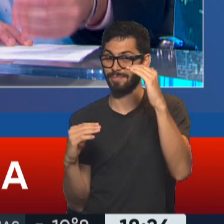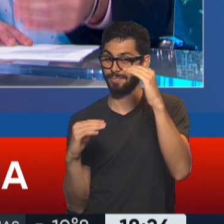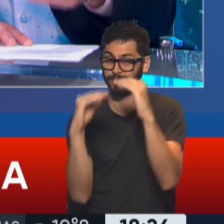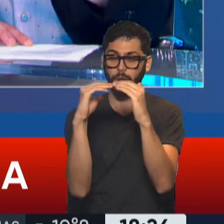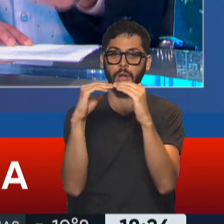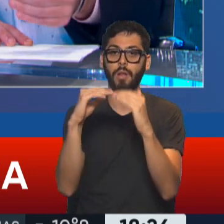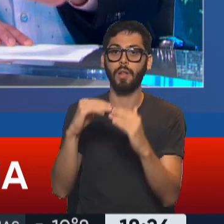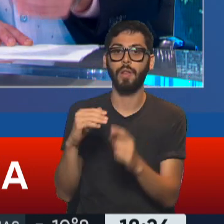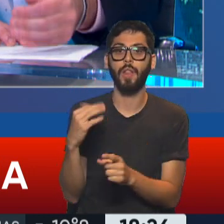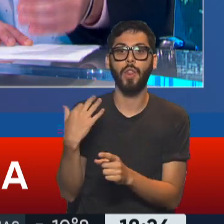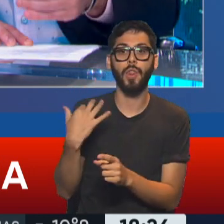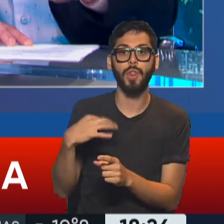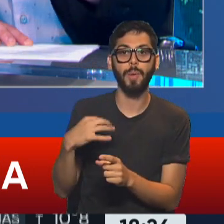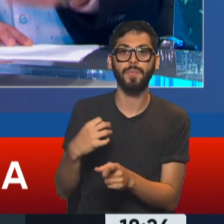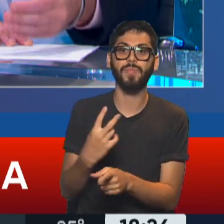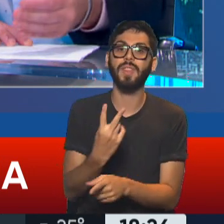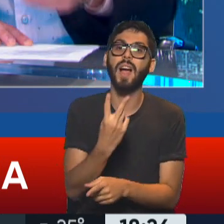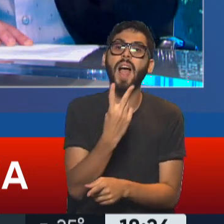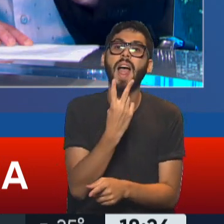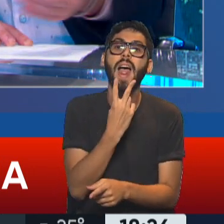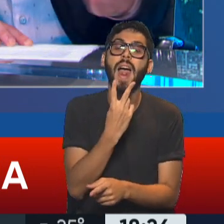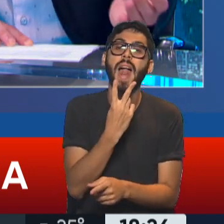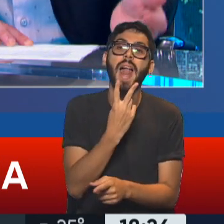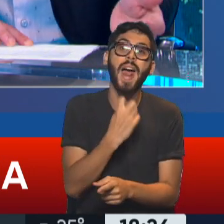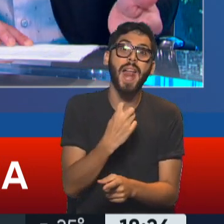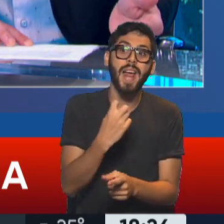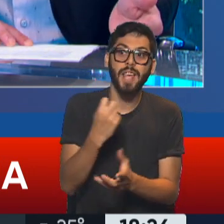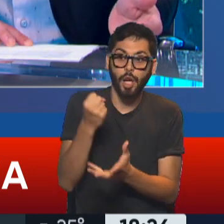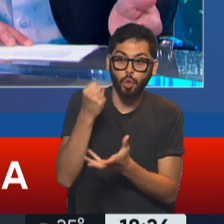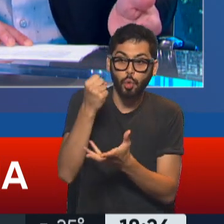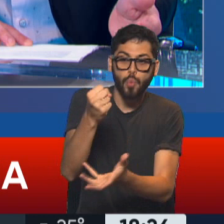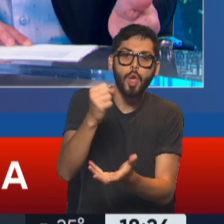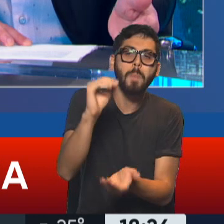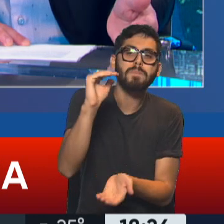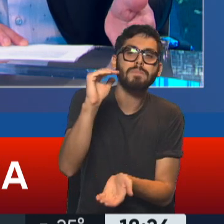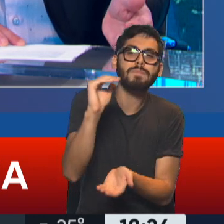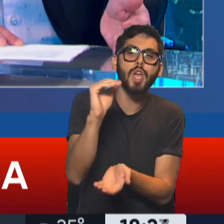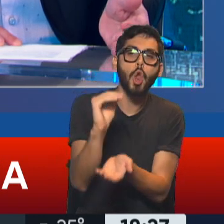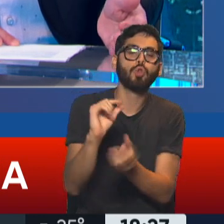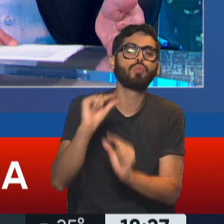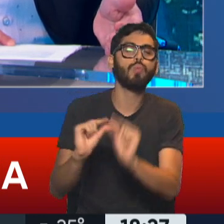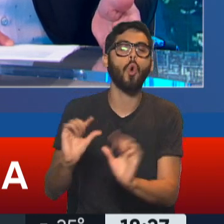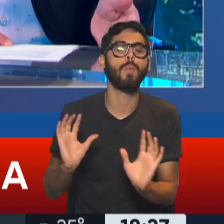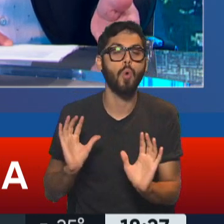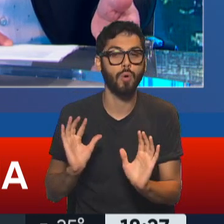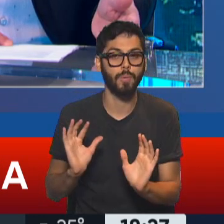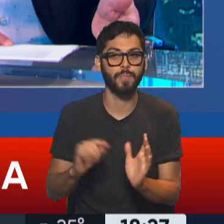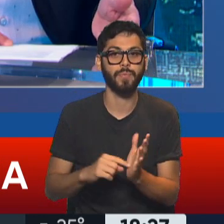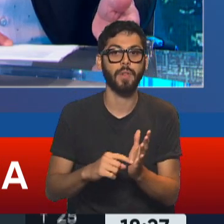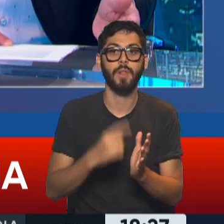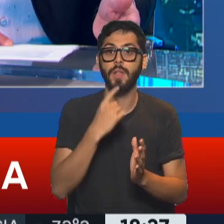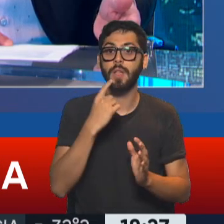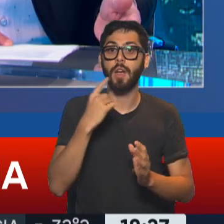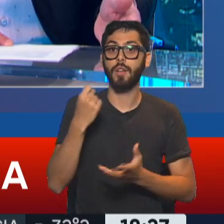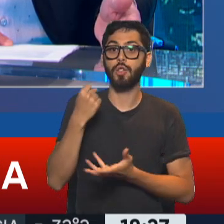una rebaja de los subsidios a la energía paulatino. Dice, lo puedo leer, lo tengo por acá. Dice los subsidios, una estrategia para reducir